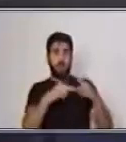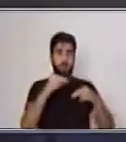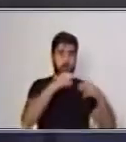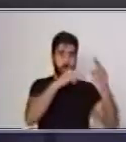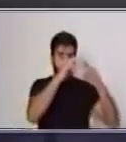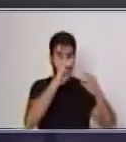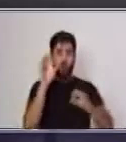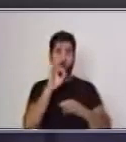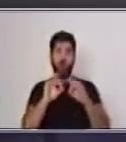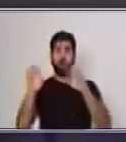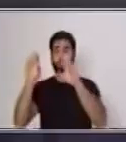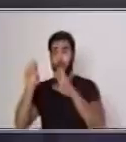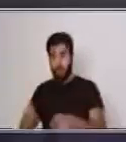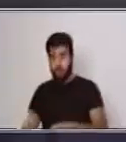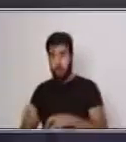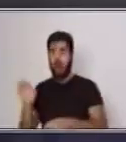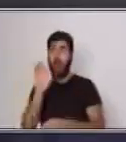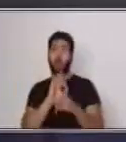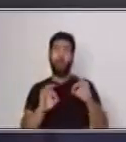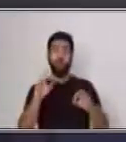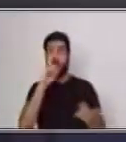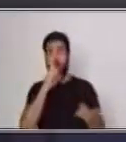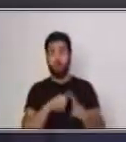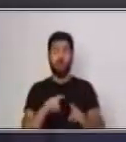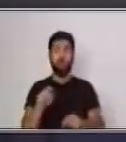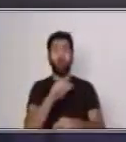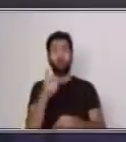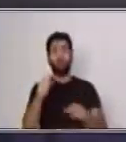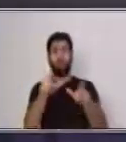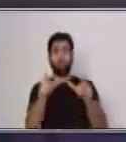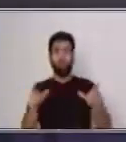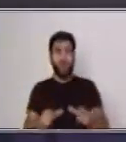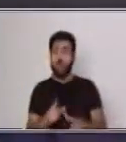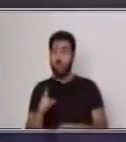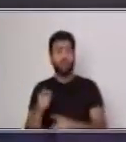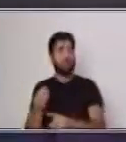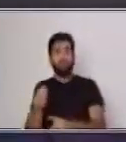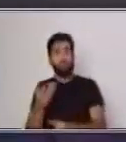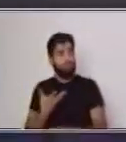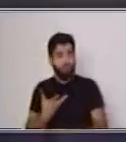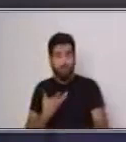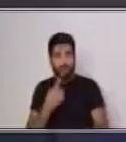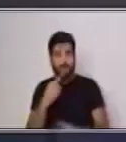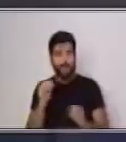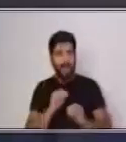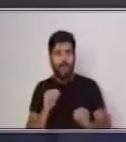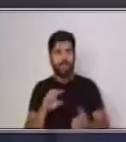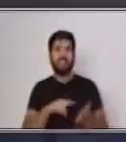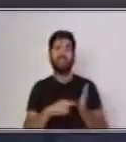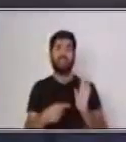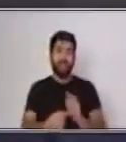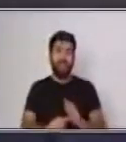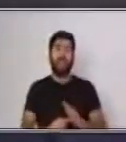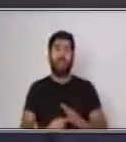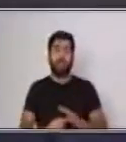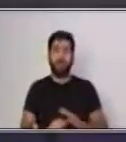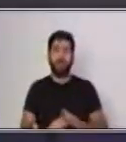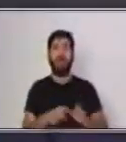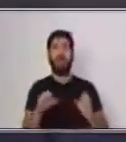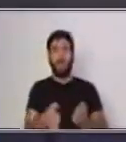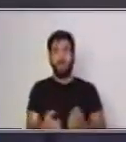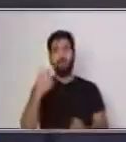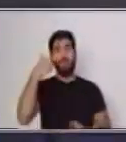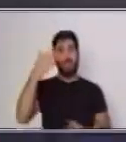de personas o podría estar hablando de algunos lugares. No me dice de qué estamos hablando. Y yo ya tengo aquí que las